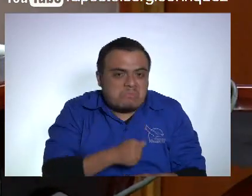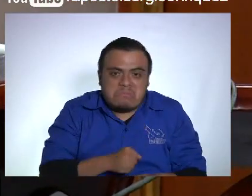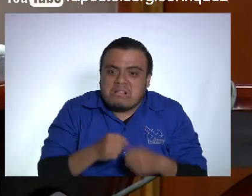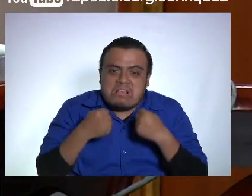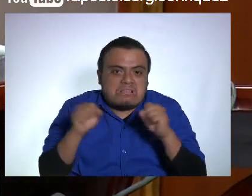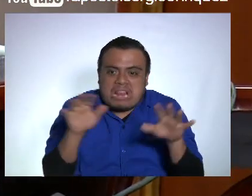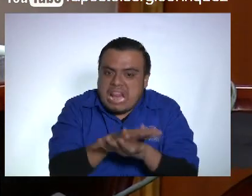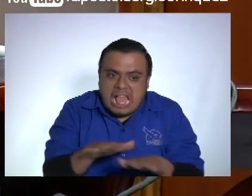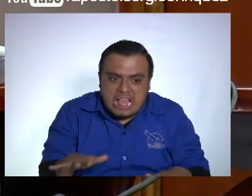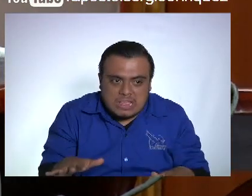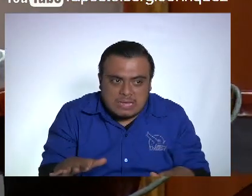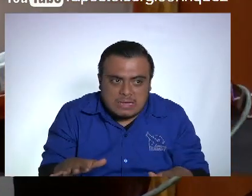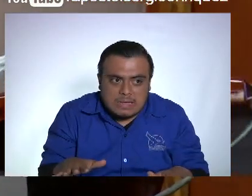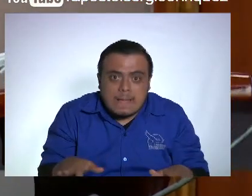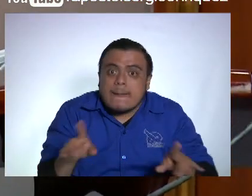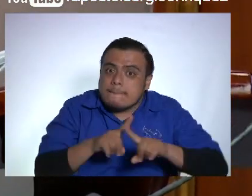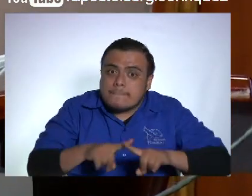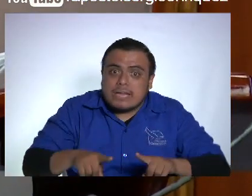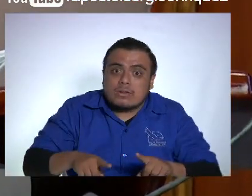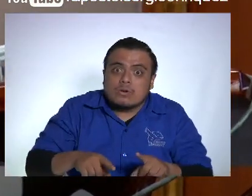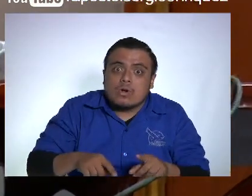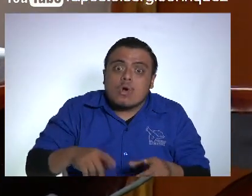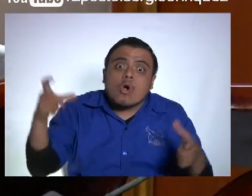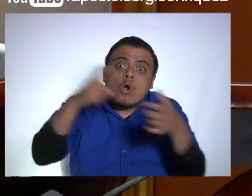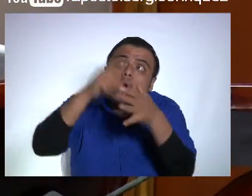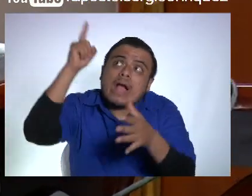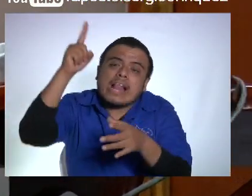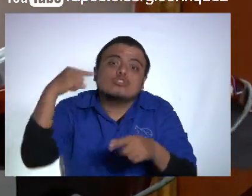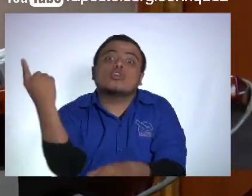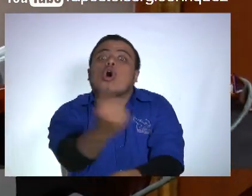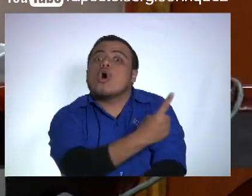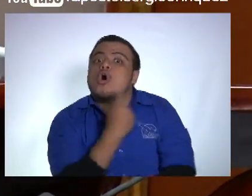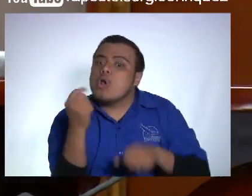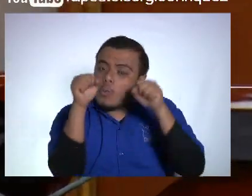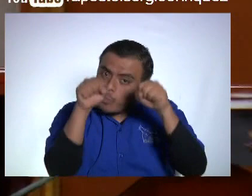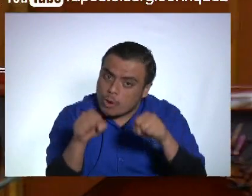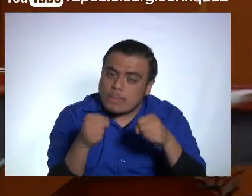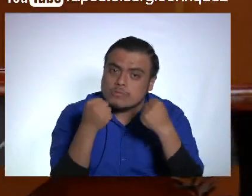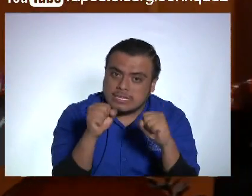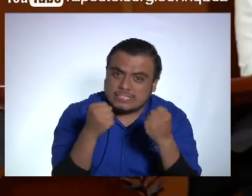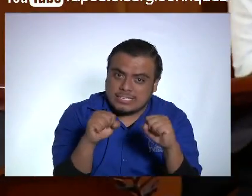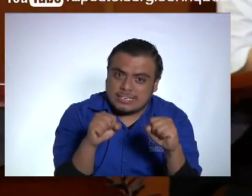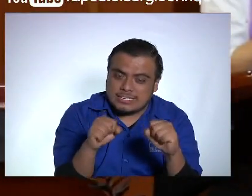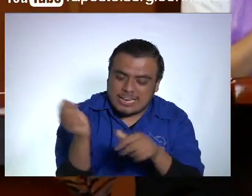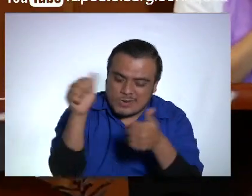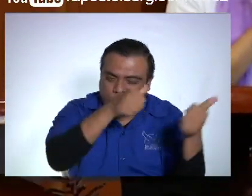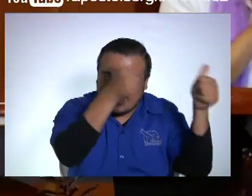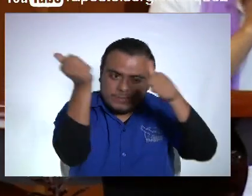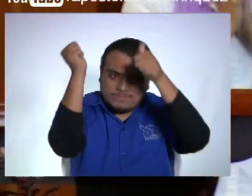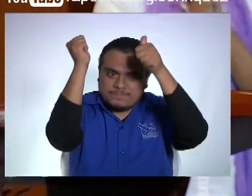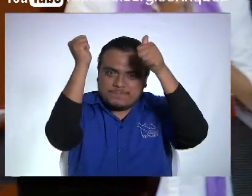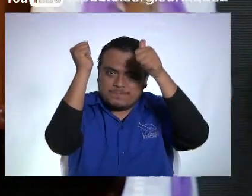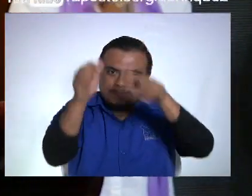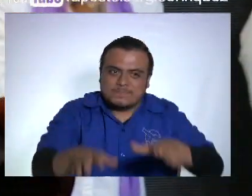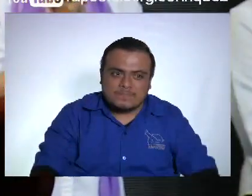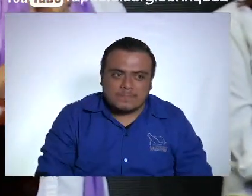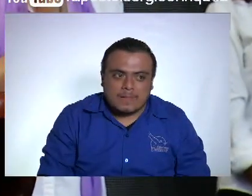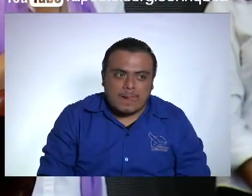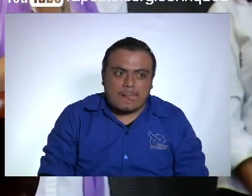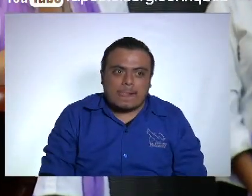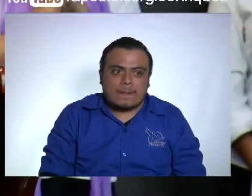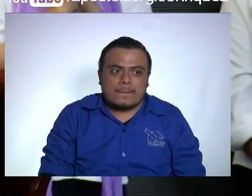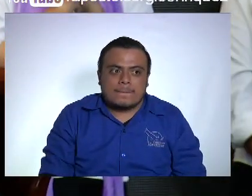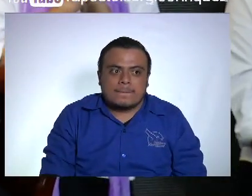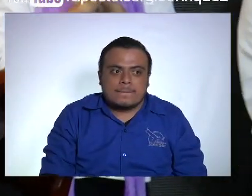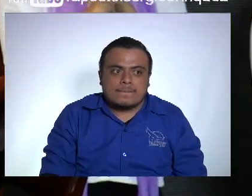y en Él todo lo podemos hacer. Amén, aleluya. Le voy a pedir a mis hermanos